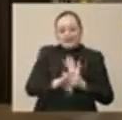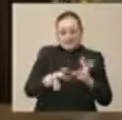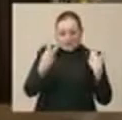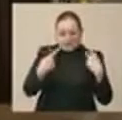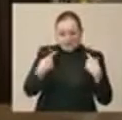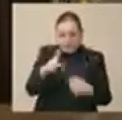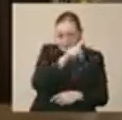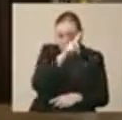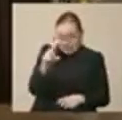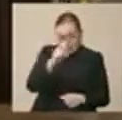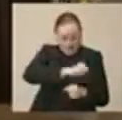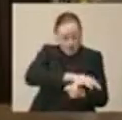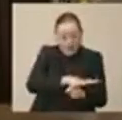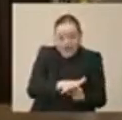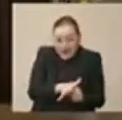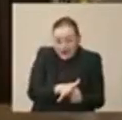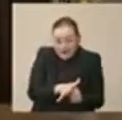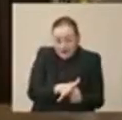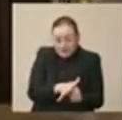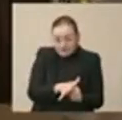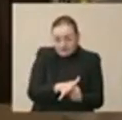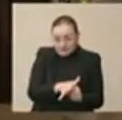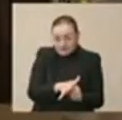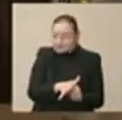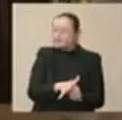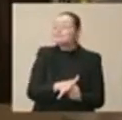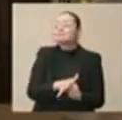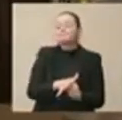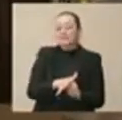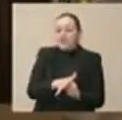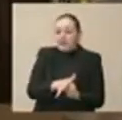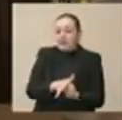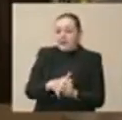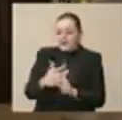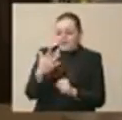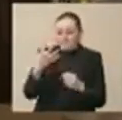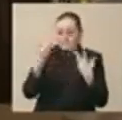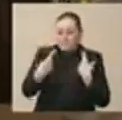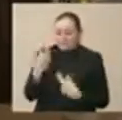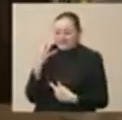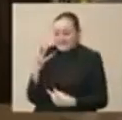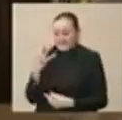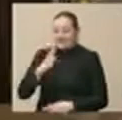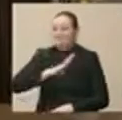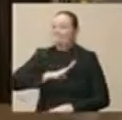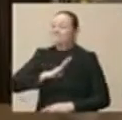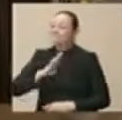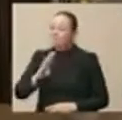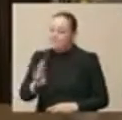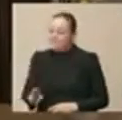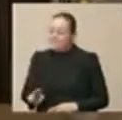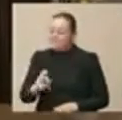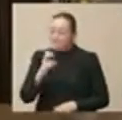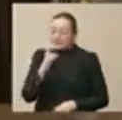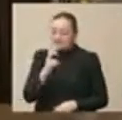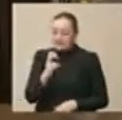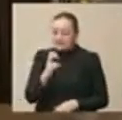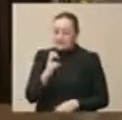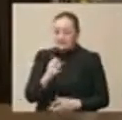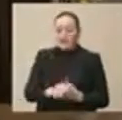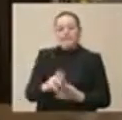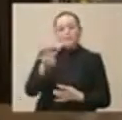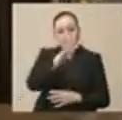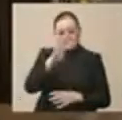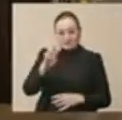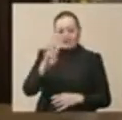de cada 100 personas que se contagien irremediablemente 5 habrán de morir